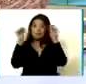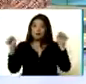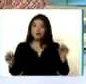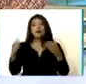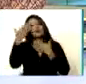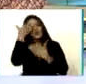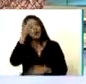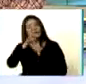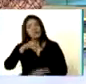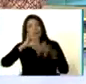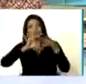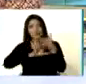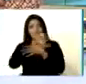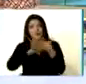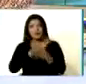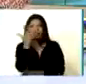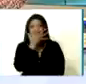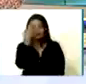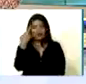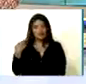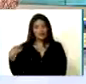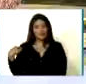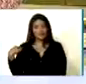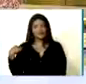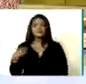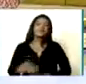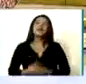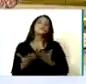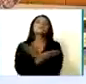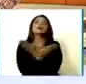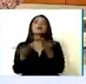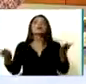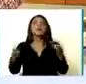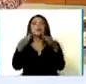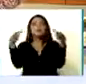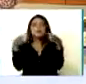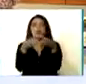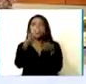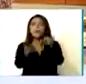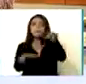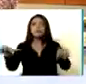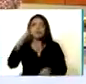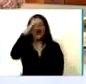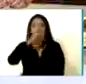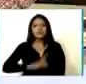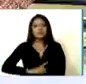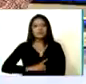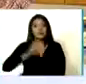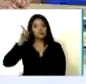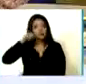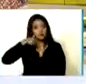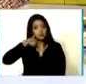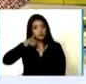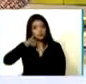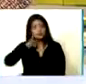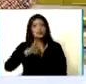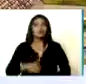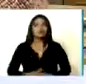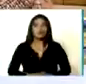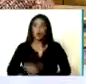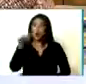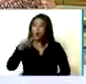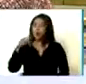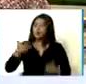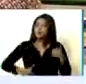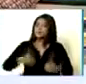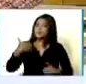Saludamos también a Romery Velandria, intérprete de señas venezolana para toda la comunidad de personas con discapacidad auditiva. Hoy arrancamos es con